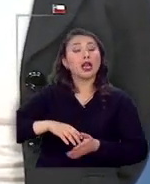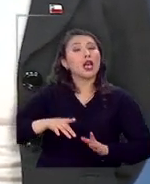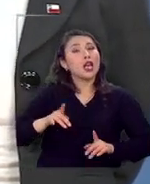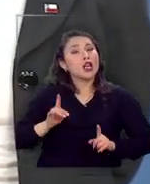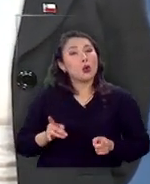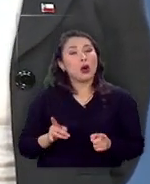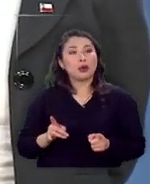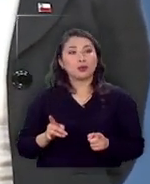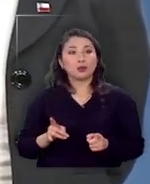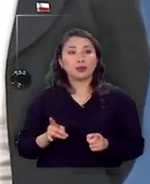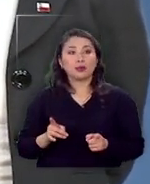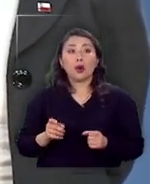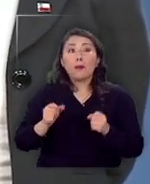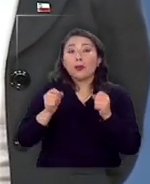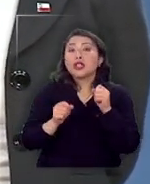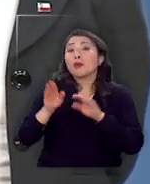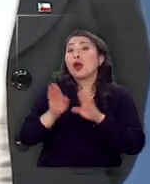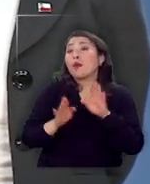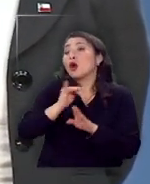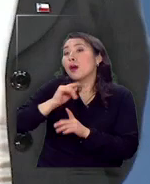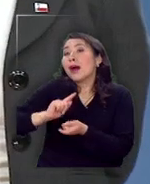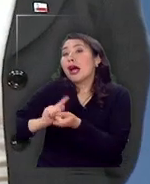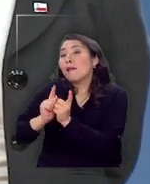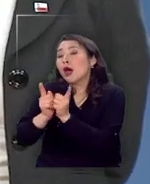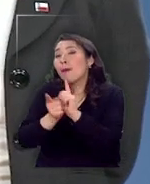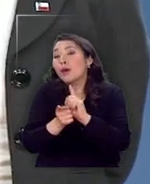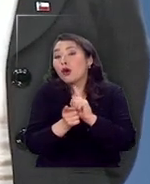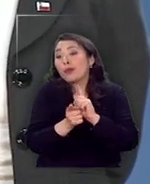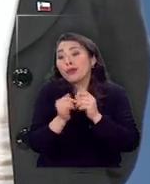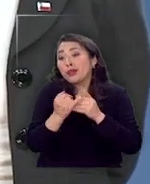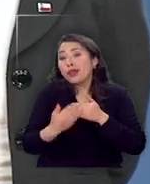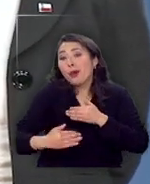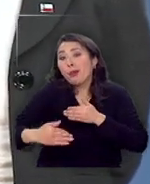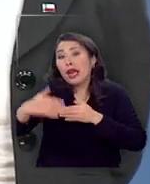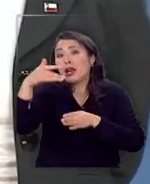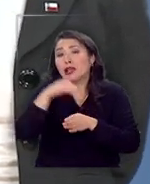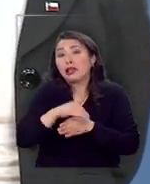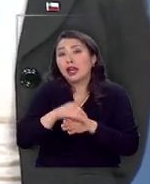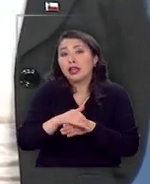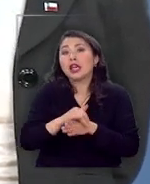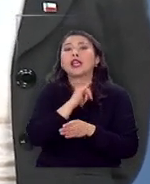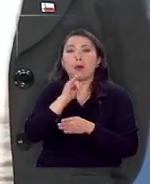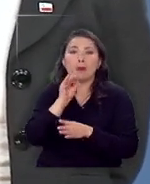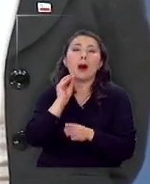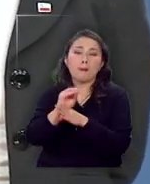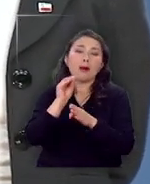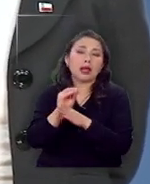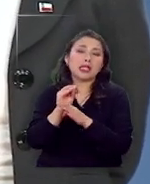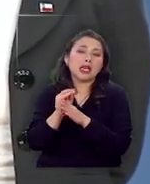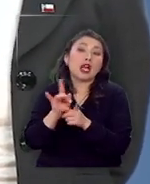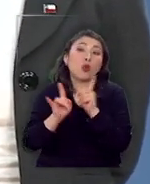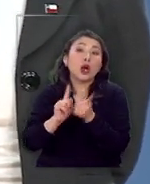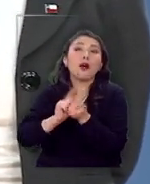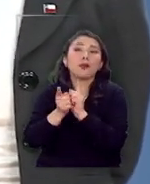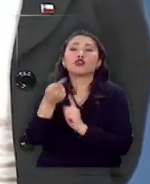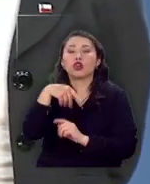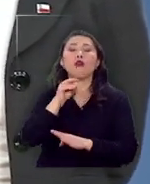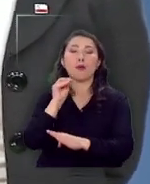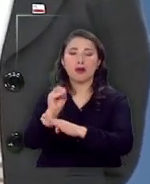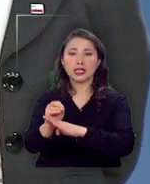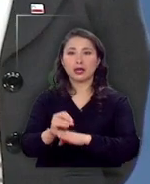que pudiéramos tener algunas modificaciones todavía en el transcurso de la tarde que daremos a conocer si eso ocurre